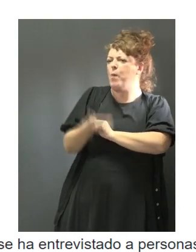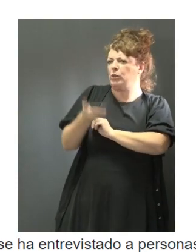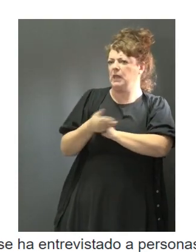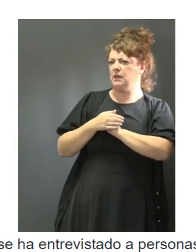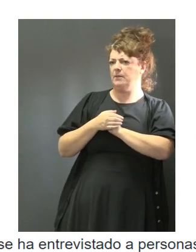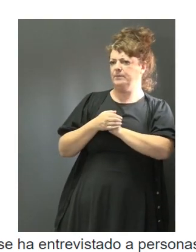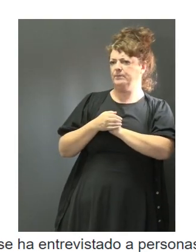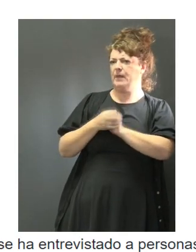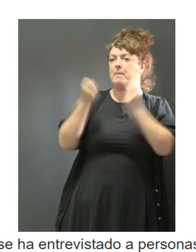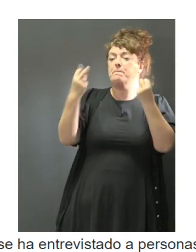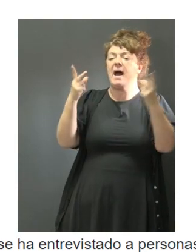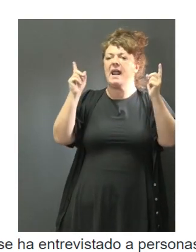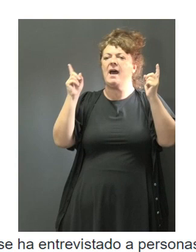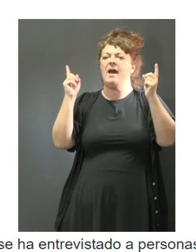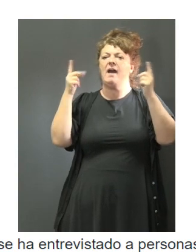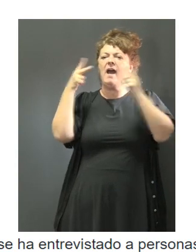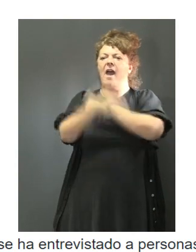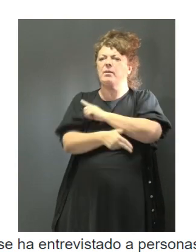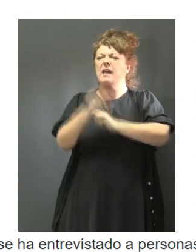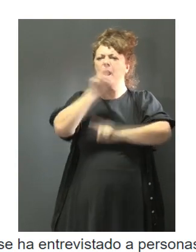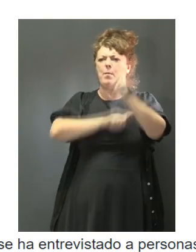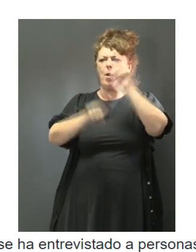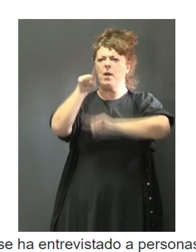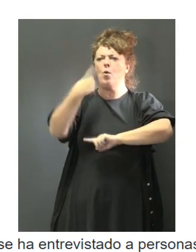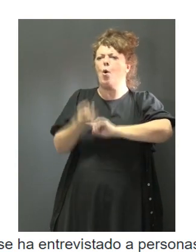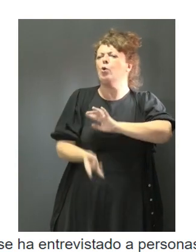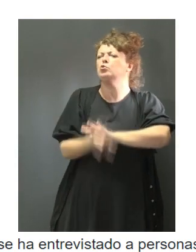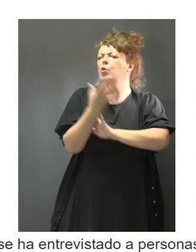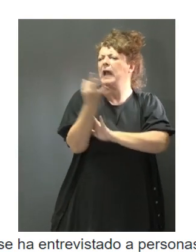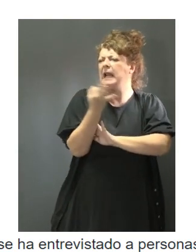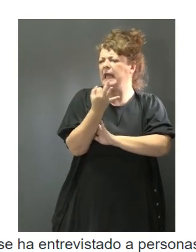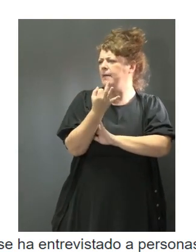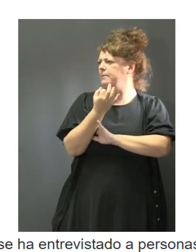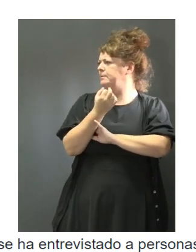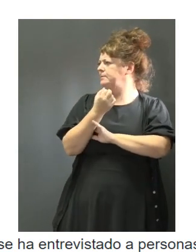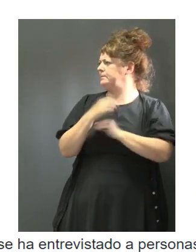importante para evitar esos problemas que además luego dan lugar a